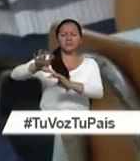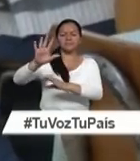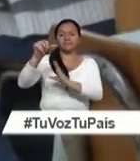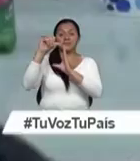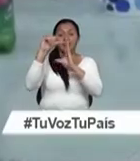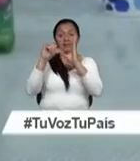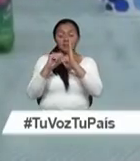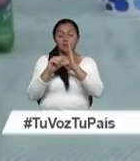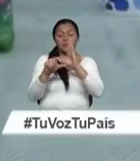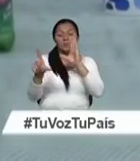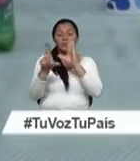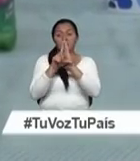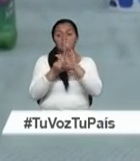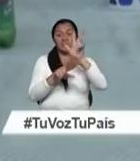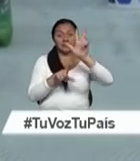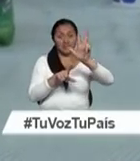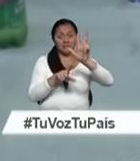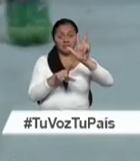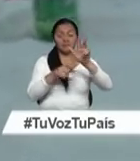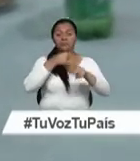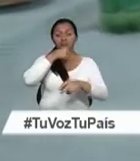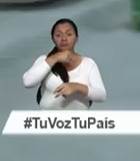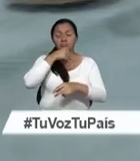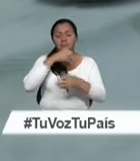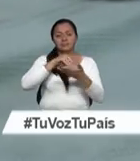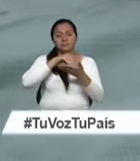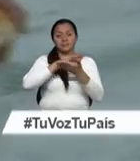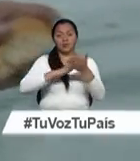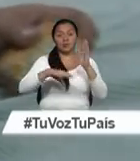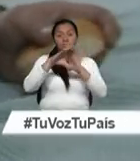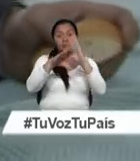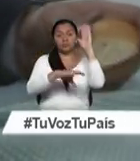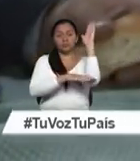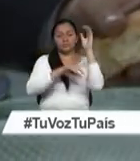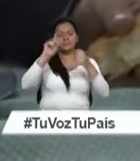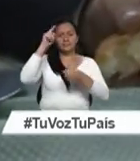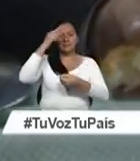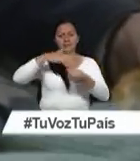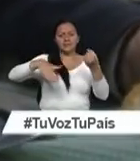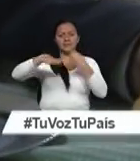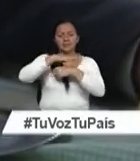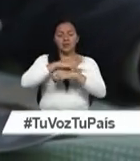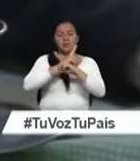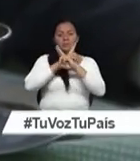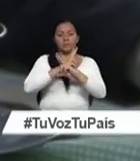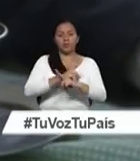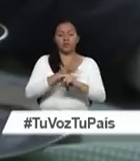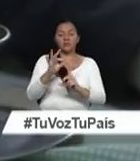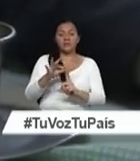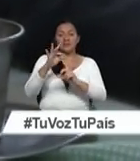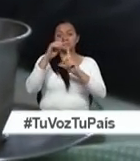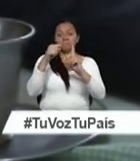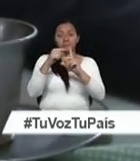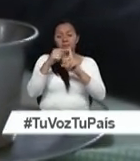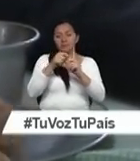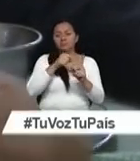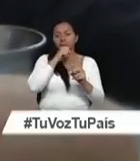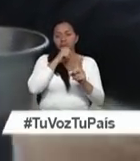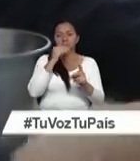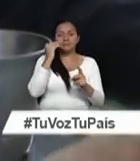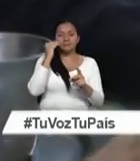Ley del Anciano, amparada en la Constitución, establece que el Estado protegerá de modo especial a los adultos